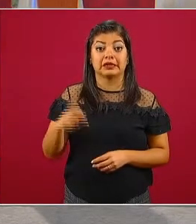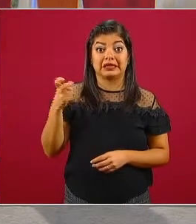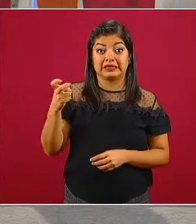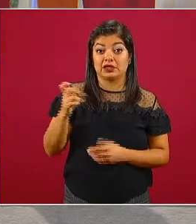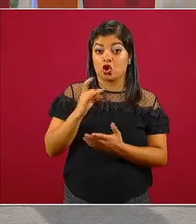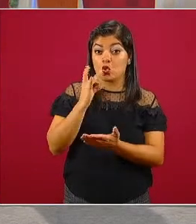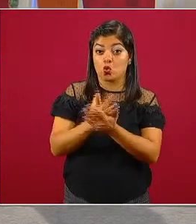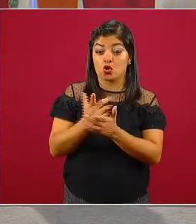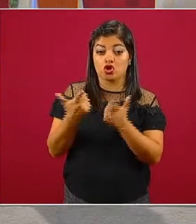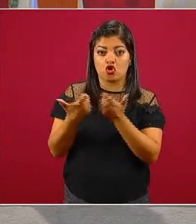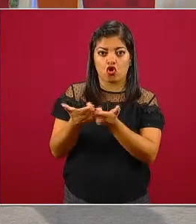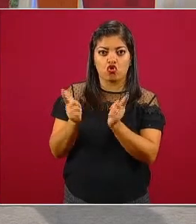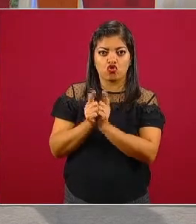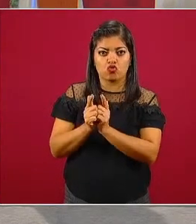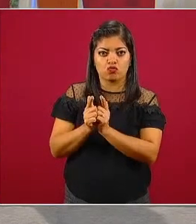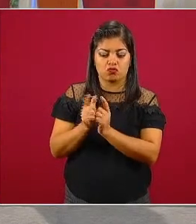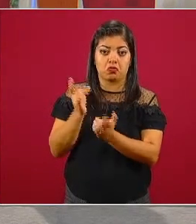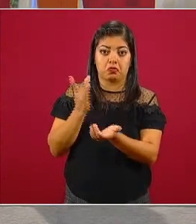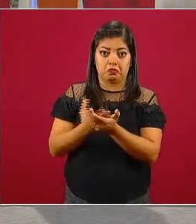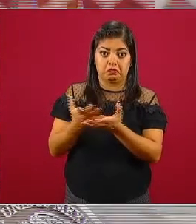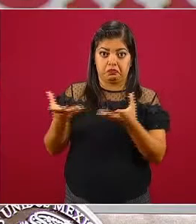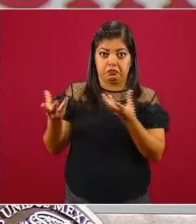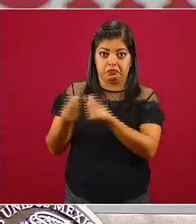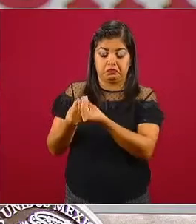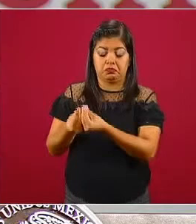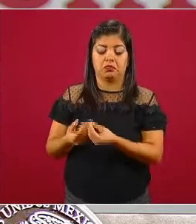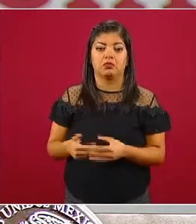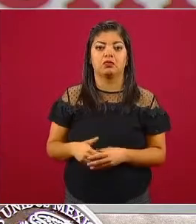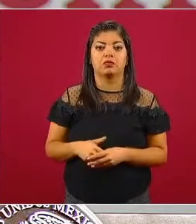único grupo armado identificado de esta naturaleza.